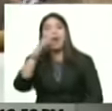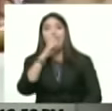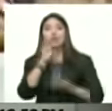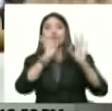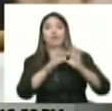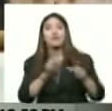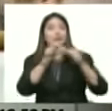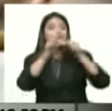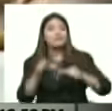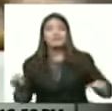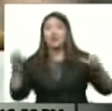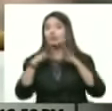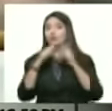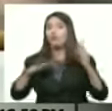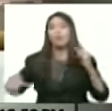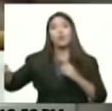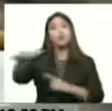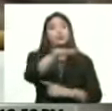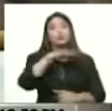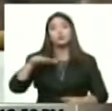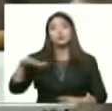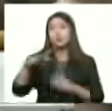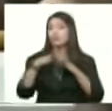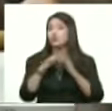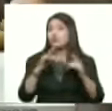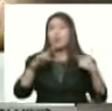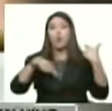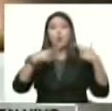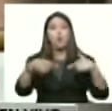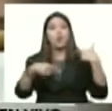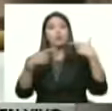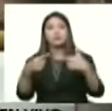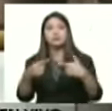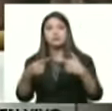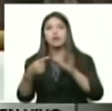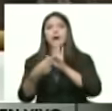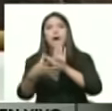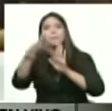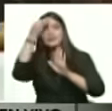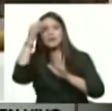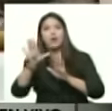instaló en todos, toda nuestra generación recibió este modelo,